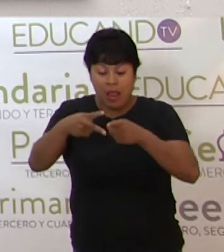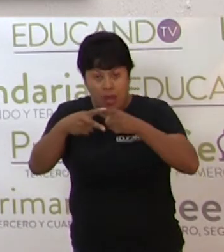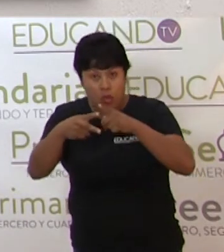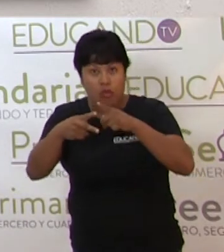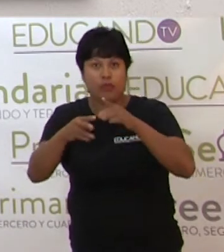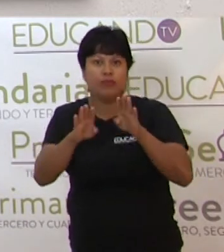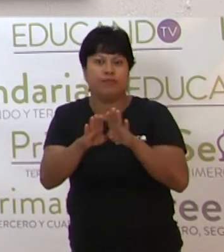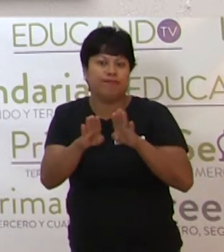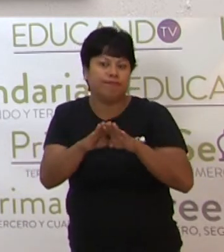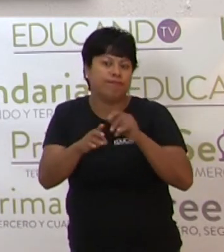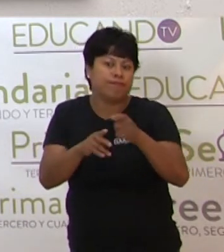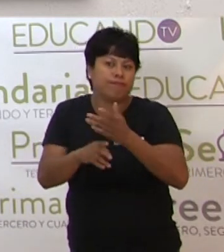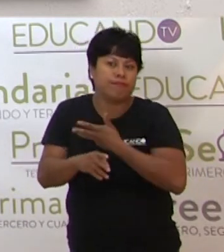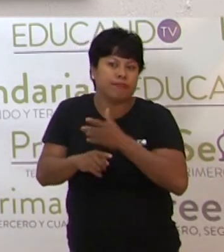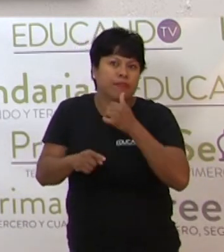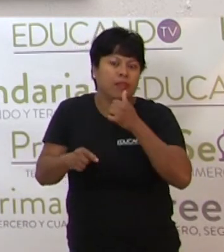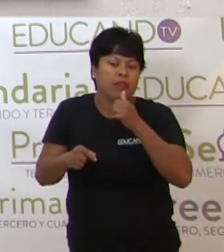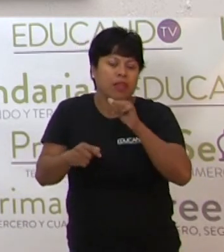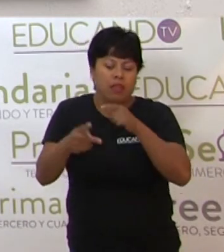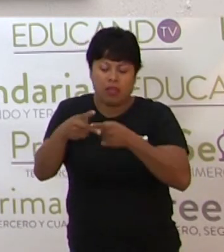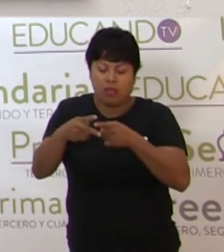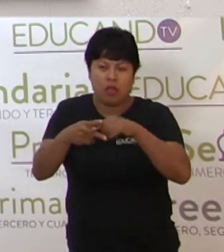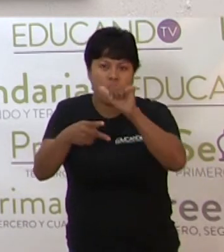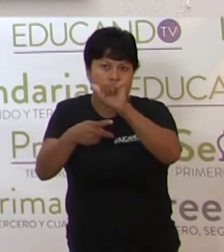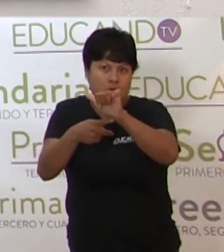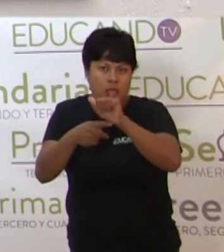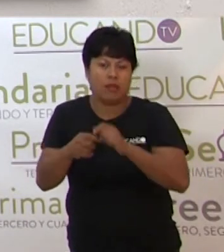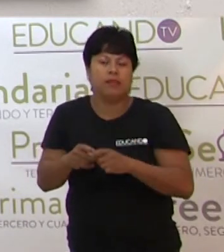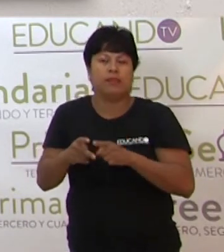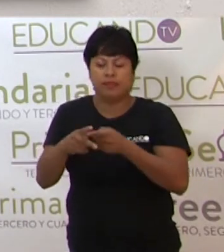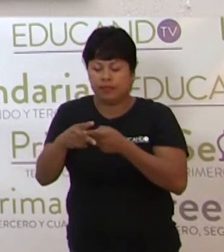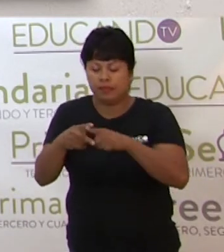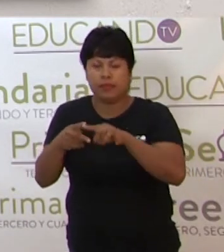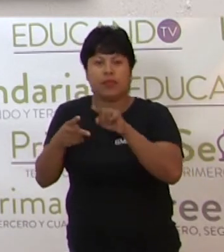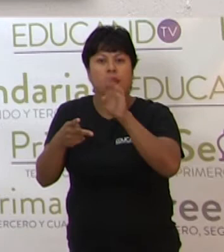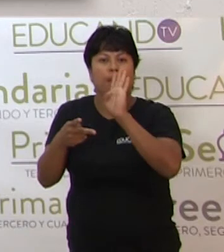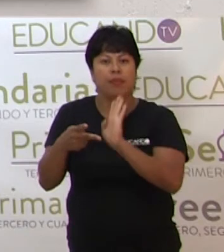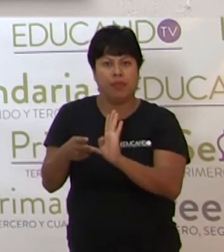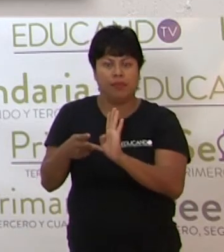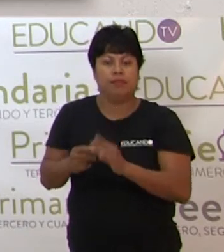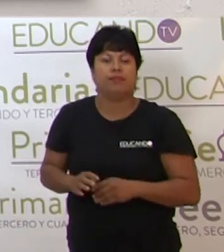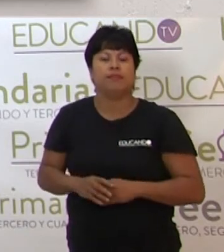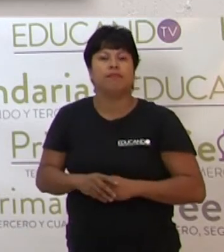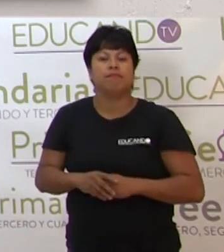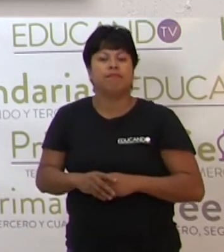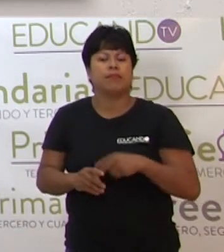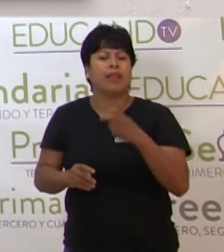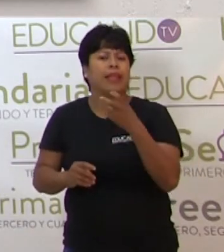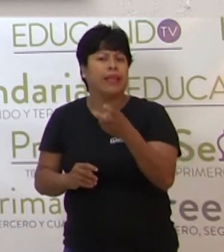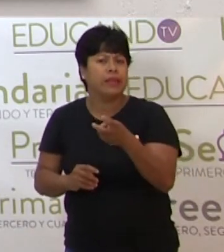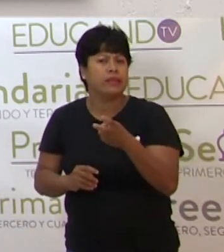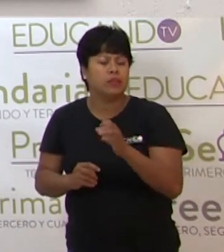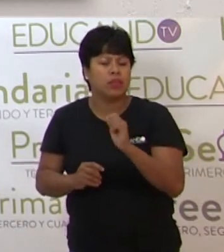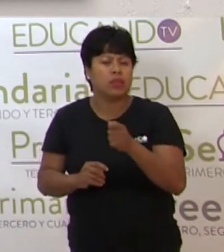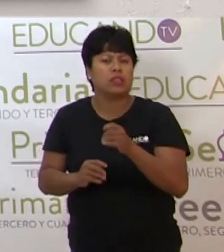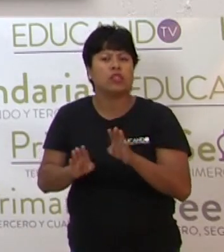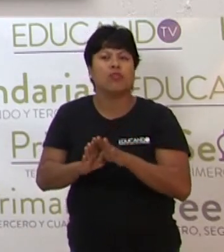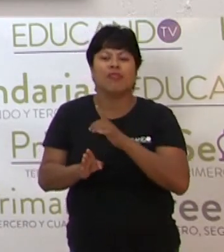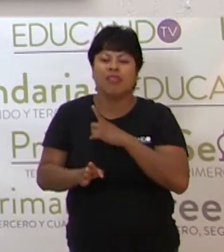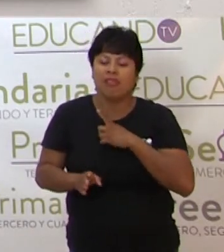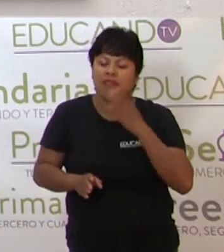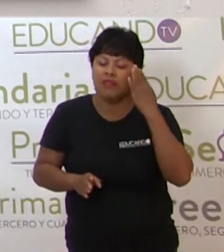funciones en base al ángulo A y las funciones en base al ángulo B. Es cuestión de